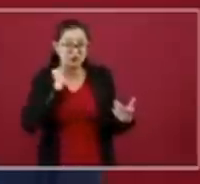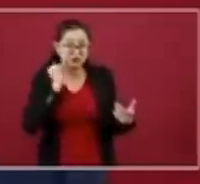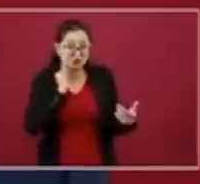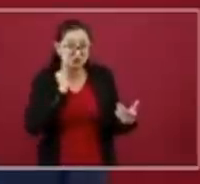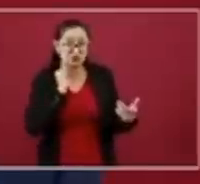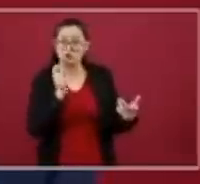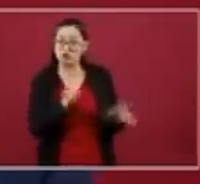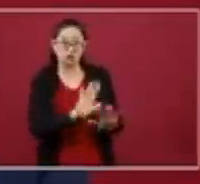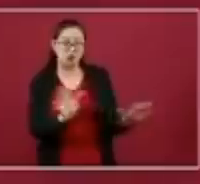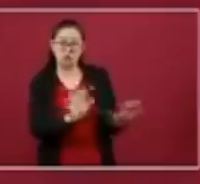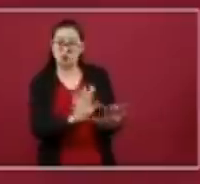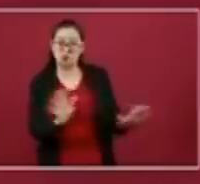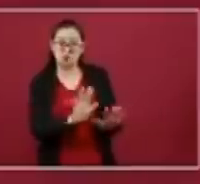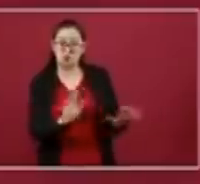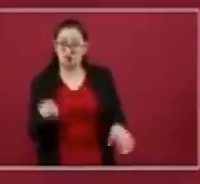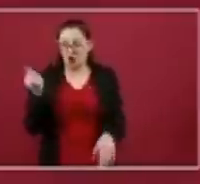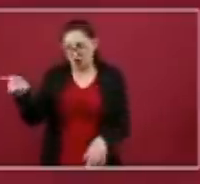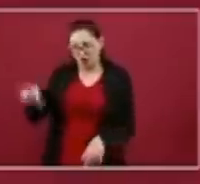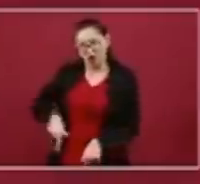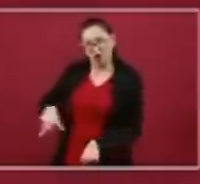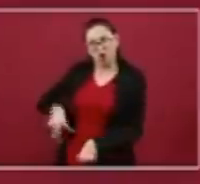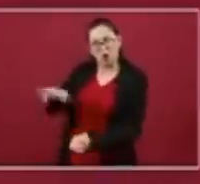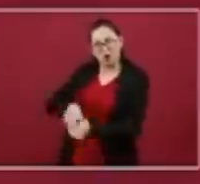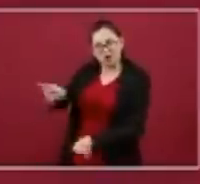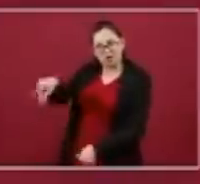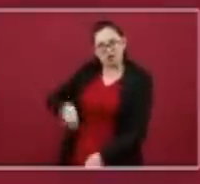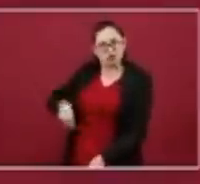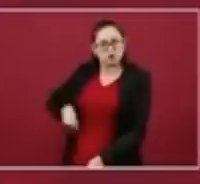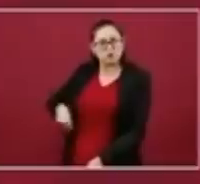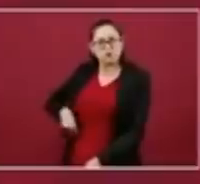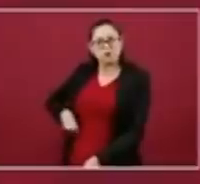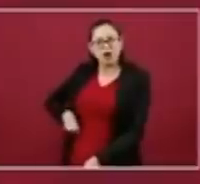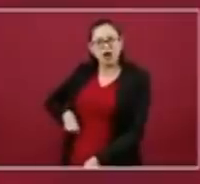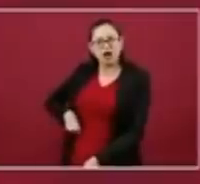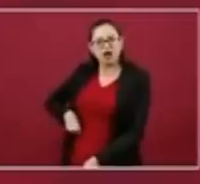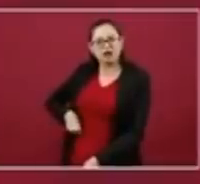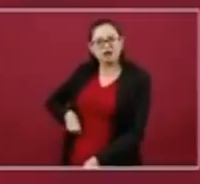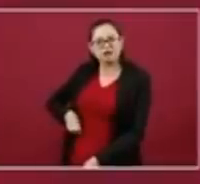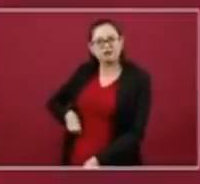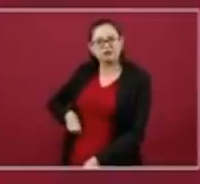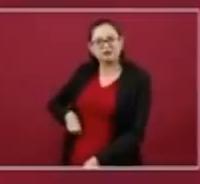no, al gobernador y a algunos